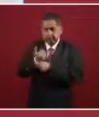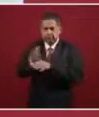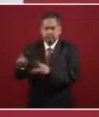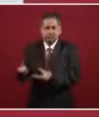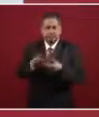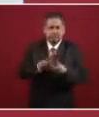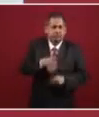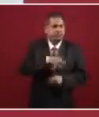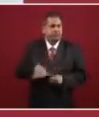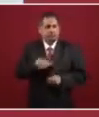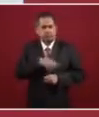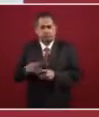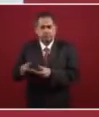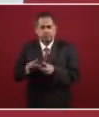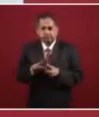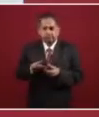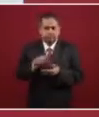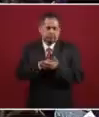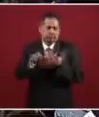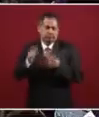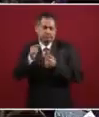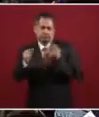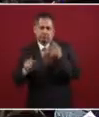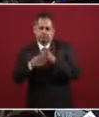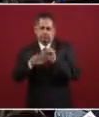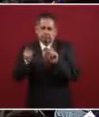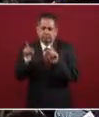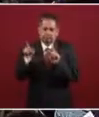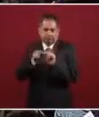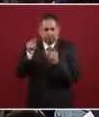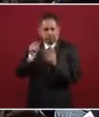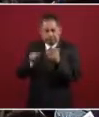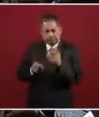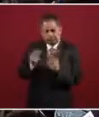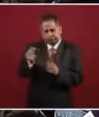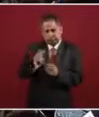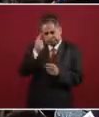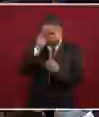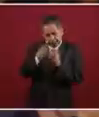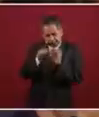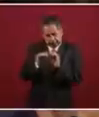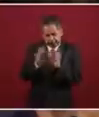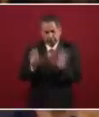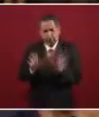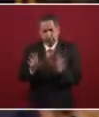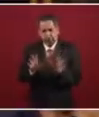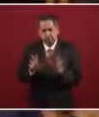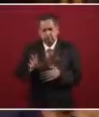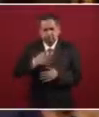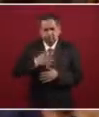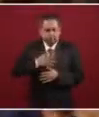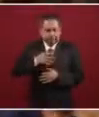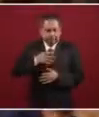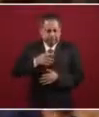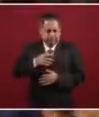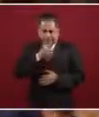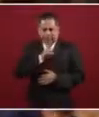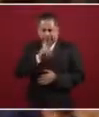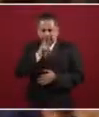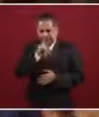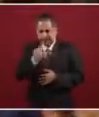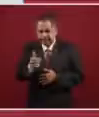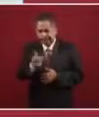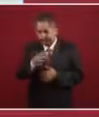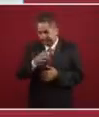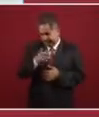la entrega. Digo, yo podría citarle casos concretos si fuera necesario para probar que no estoy mintiendo. ¿Hay, presidente,